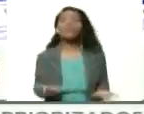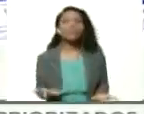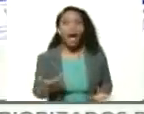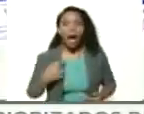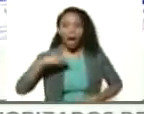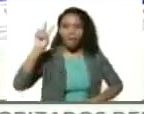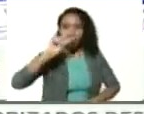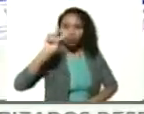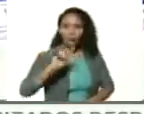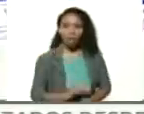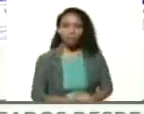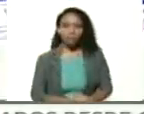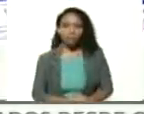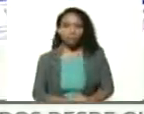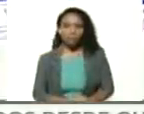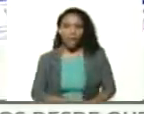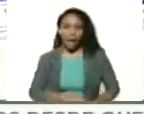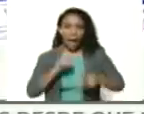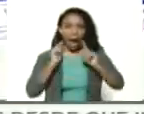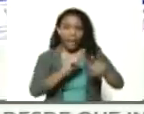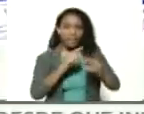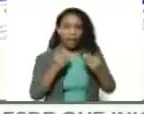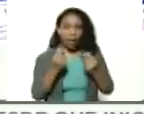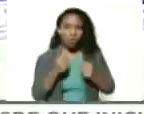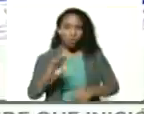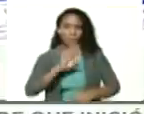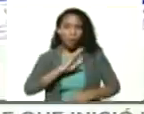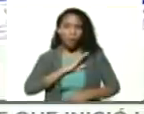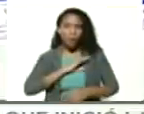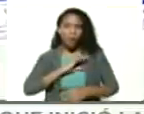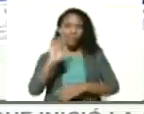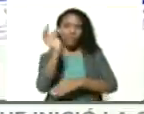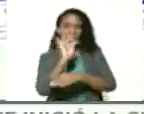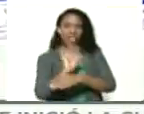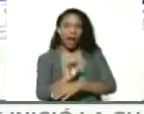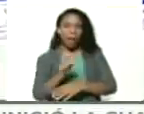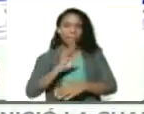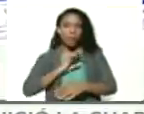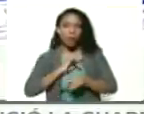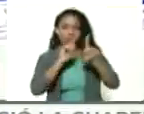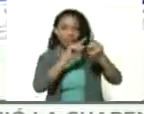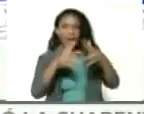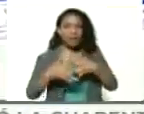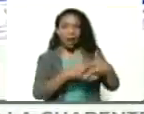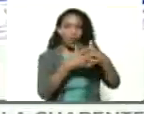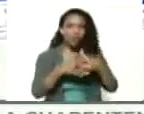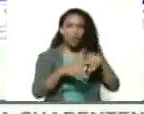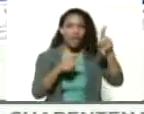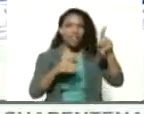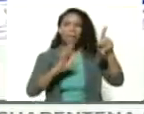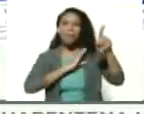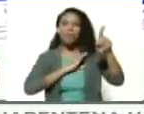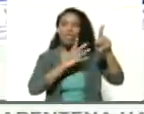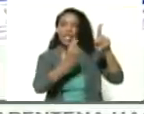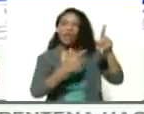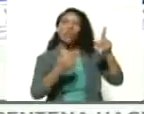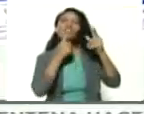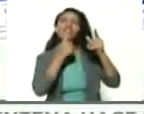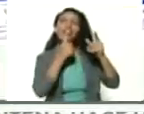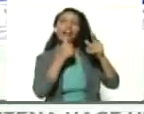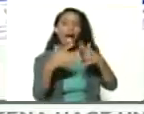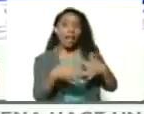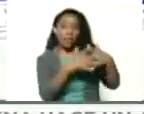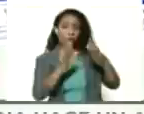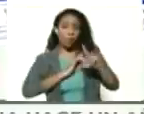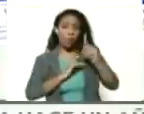Venezuela. Ese recurso que tiene la Reserva Federal de los Estados Unidos, ¿a quién le pertenece? ¿A Estados